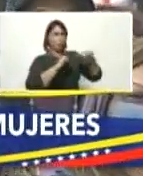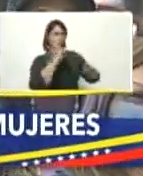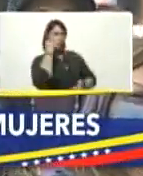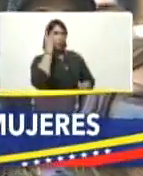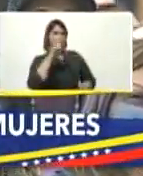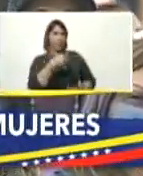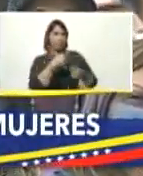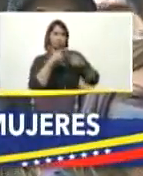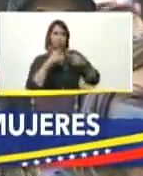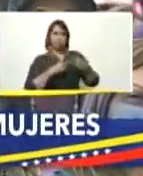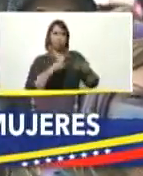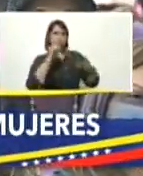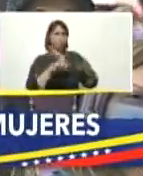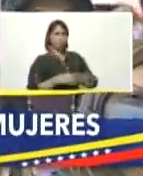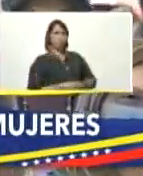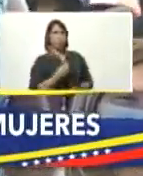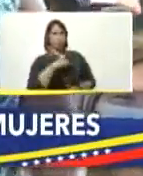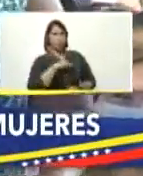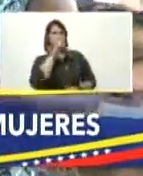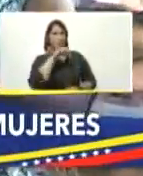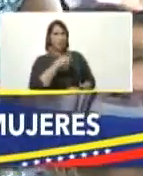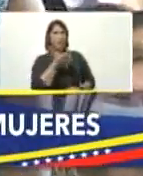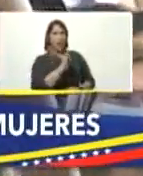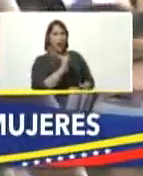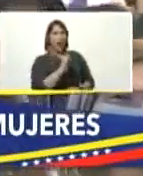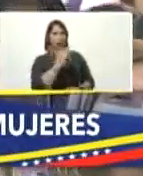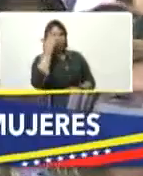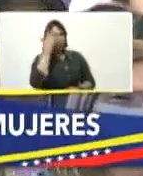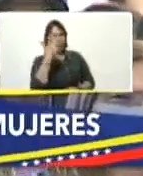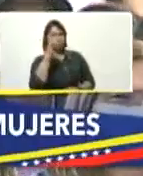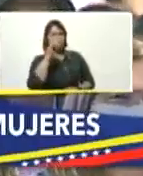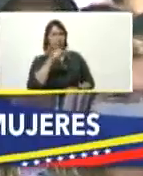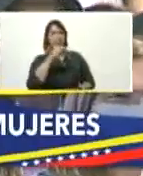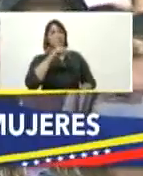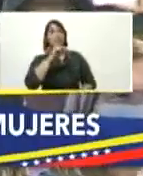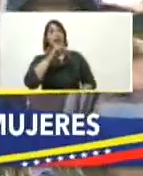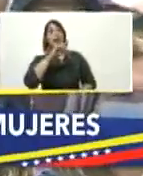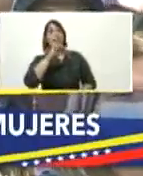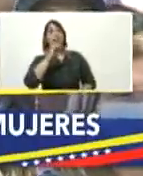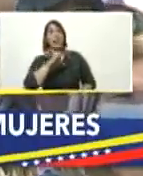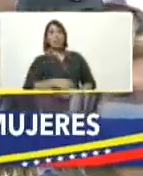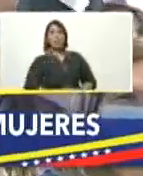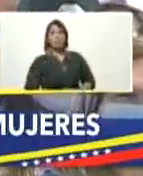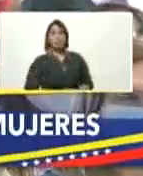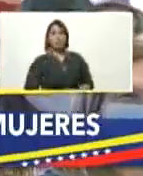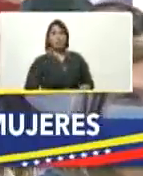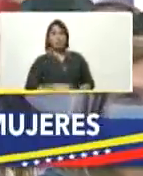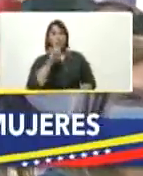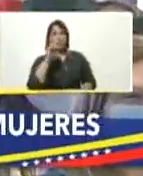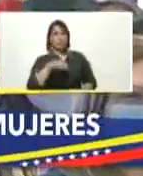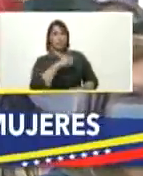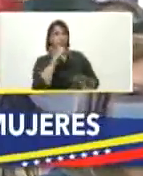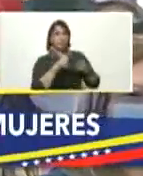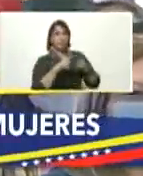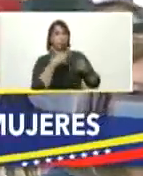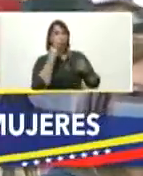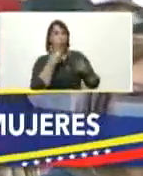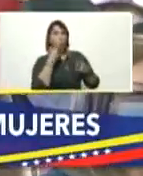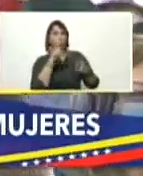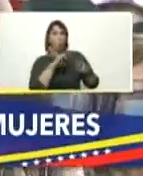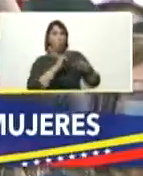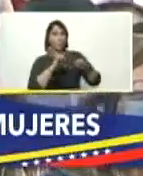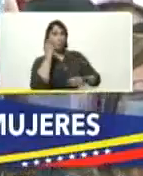es intergeneracional, contamos nosotras también con las sabias como María León. Y contamos, por ejemplo, con la juventud, el